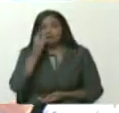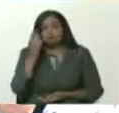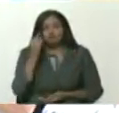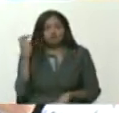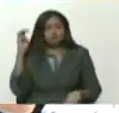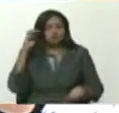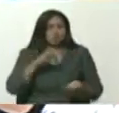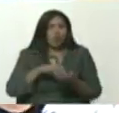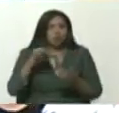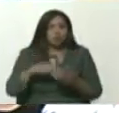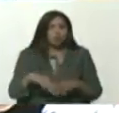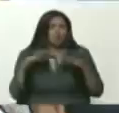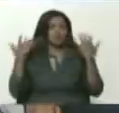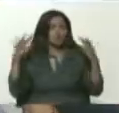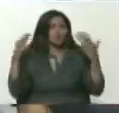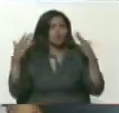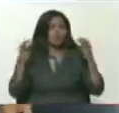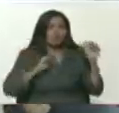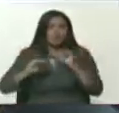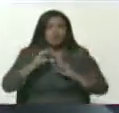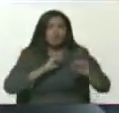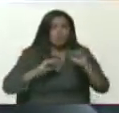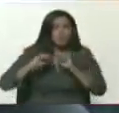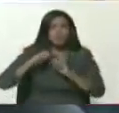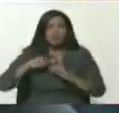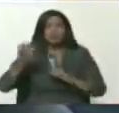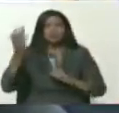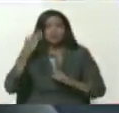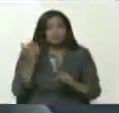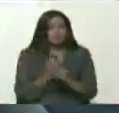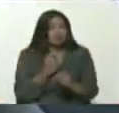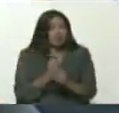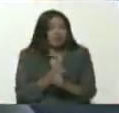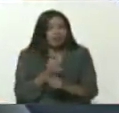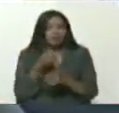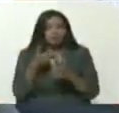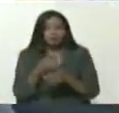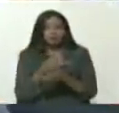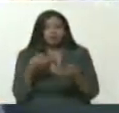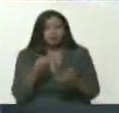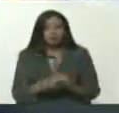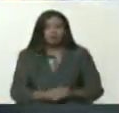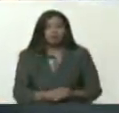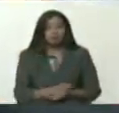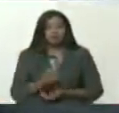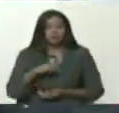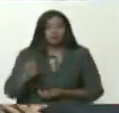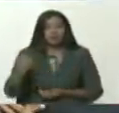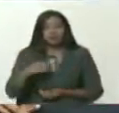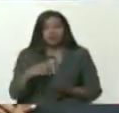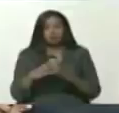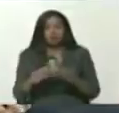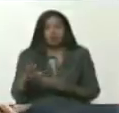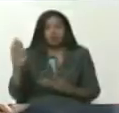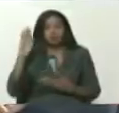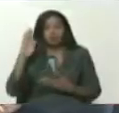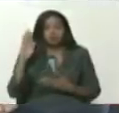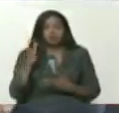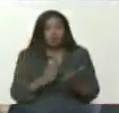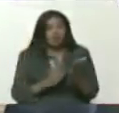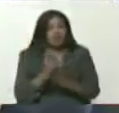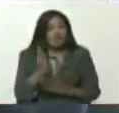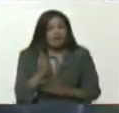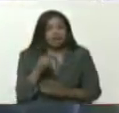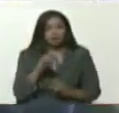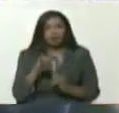del estado de Aragua que están desplegados, que están trabajando. Tenemos todo el compromiso, leales